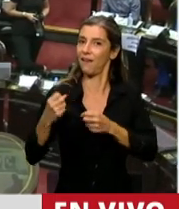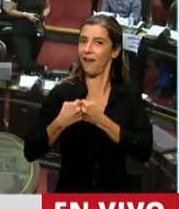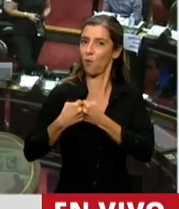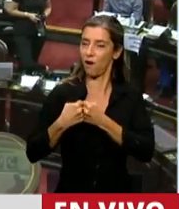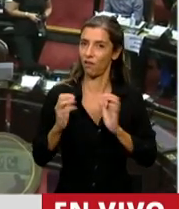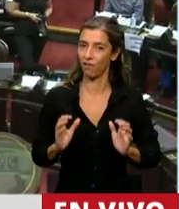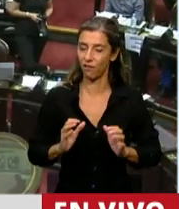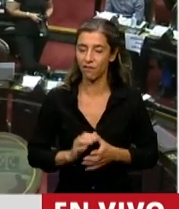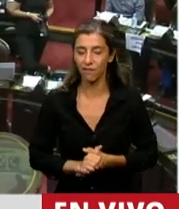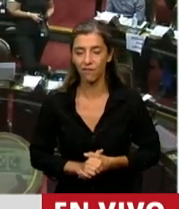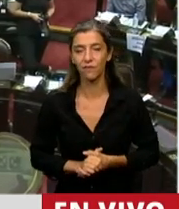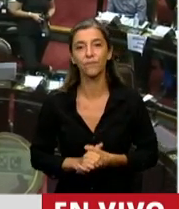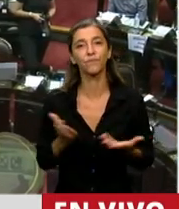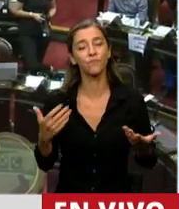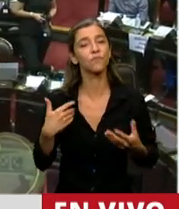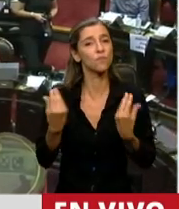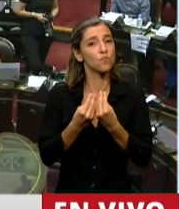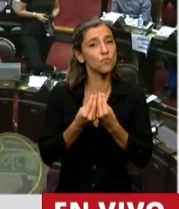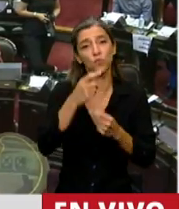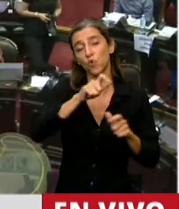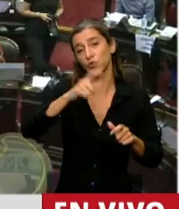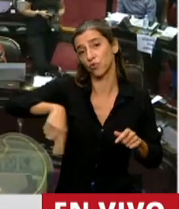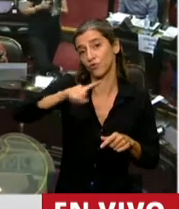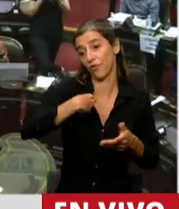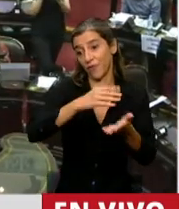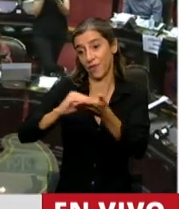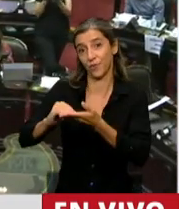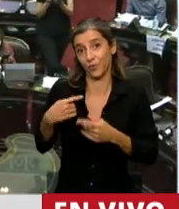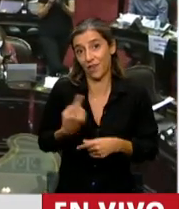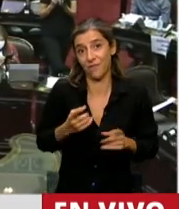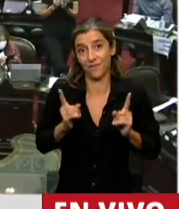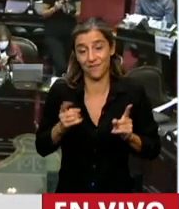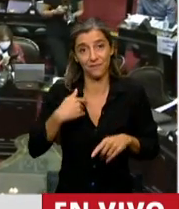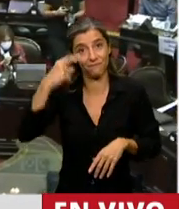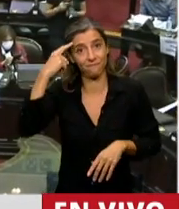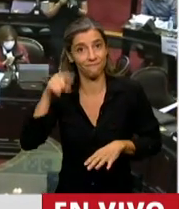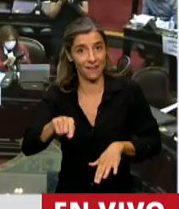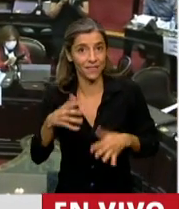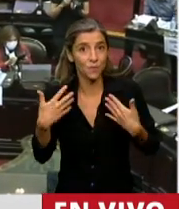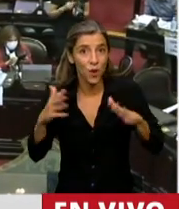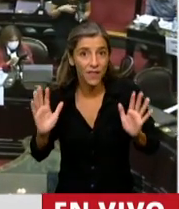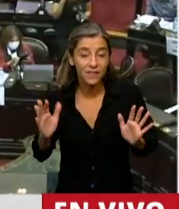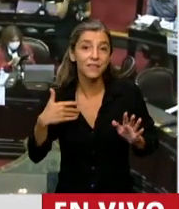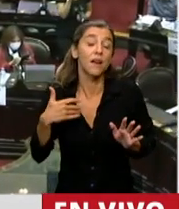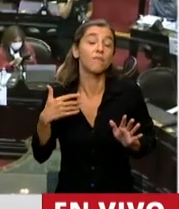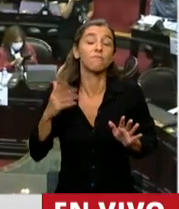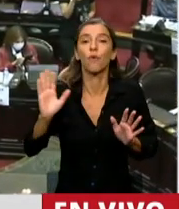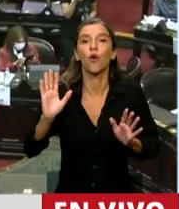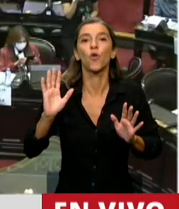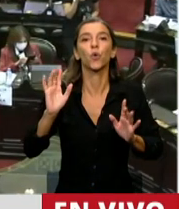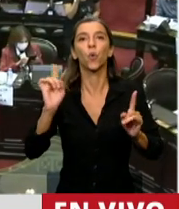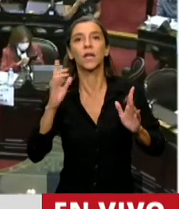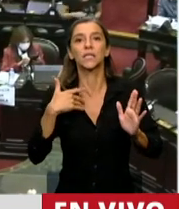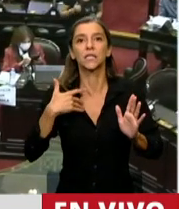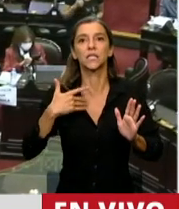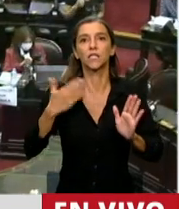políticas. Y es eso lo que muchos y muchas estimamos que debería ocurrir ahora, ya que los límites no son tan estrictos entonces